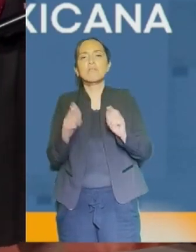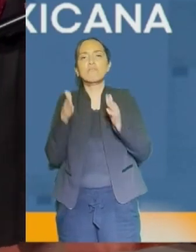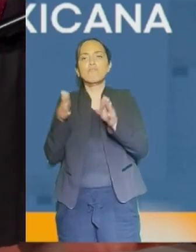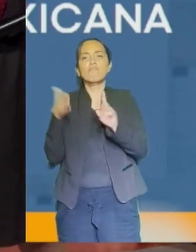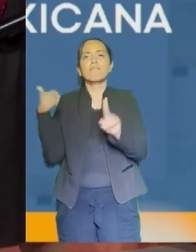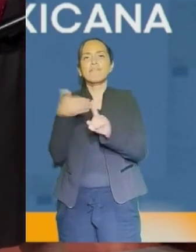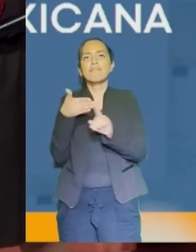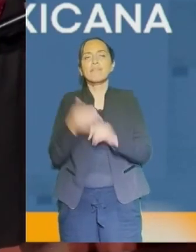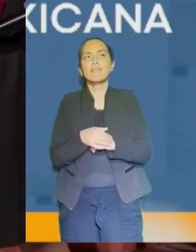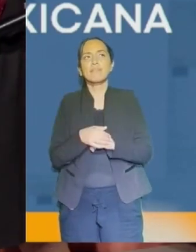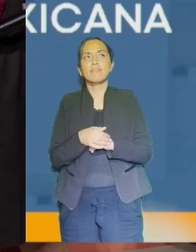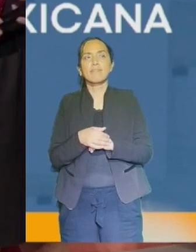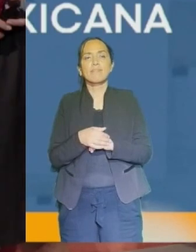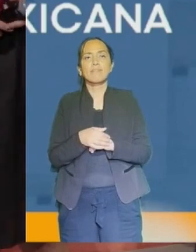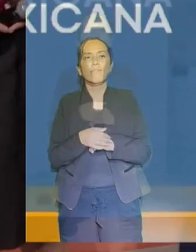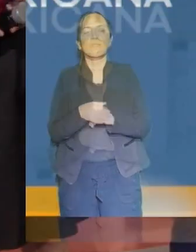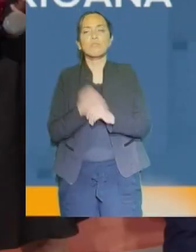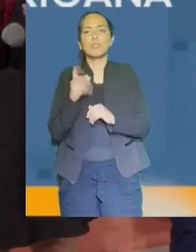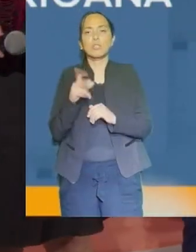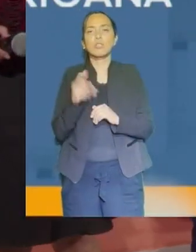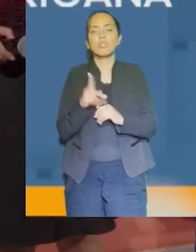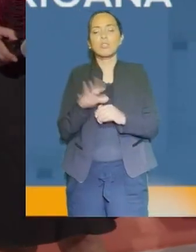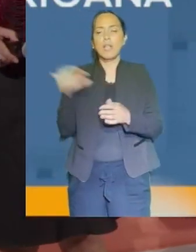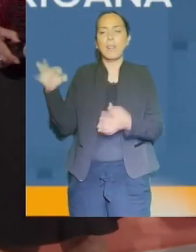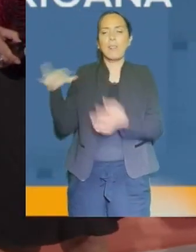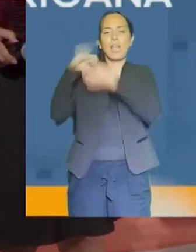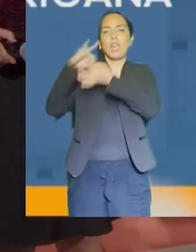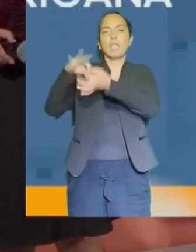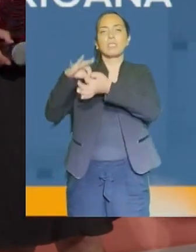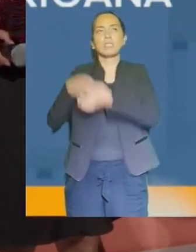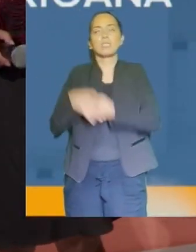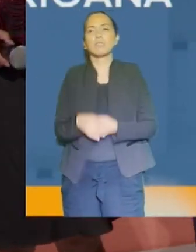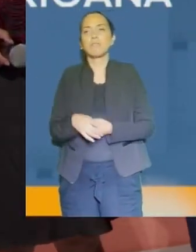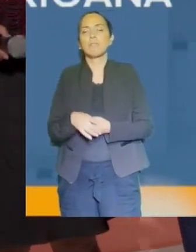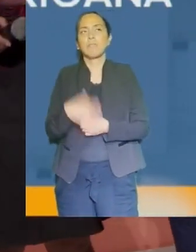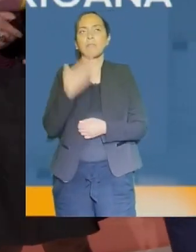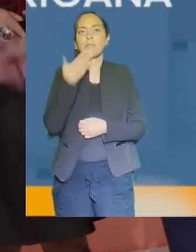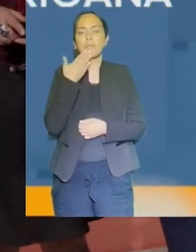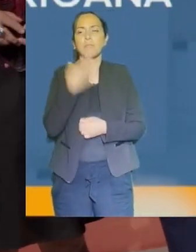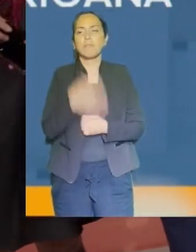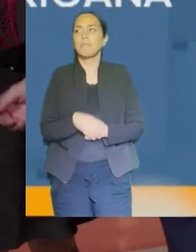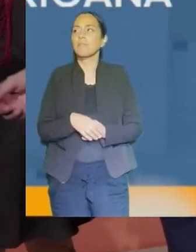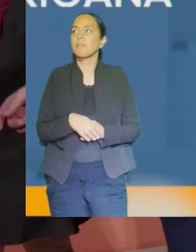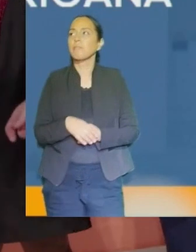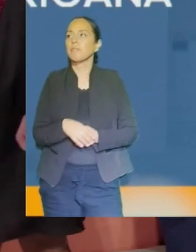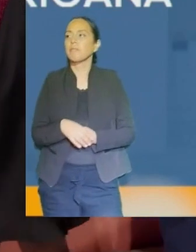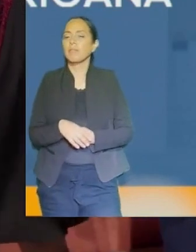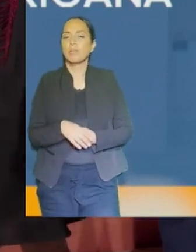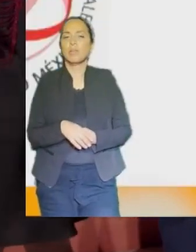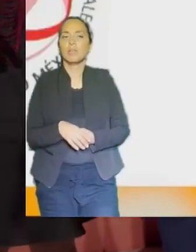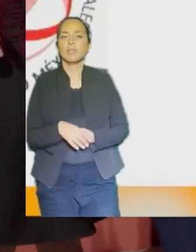¿Prosperidad? Ok. ¿Alianzas? Muy bien. Bueno, ahorita se van a tener que ir